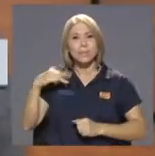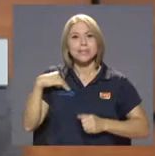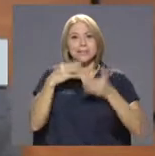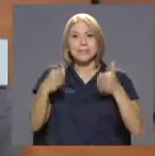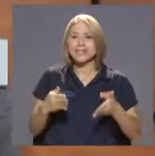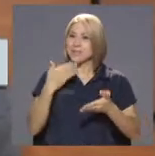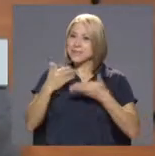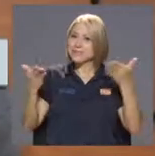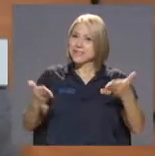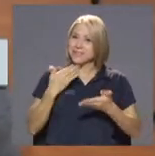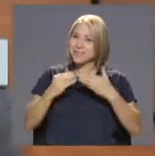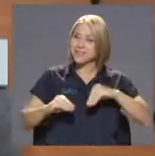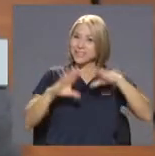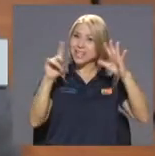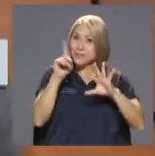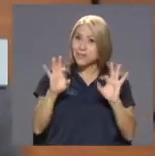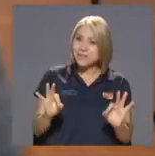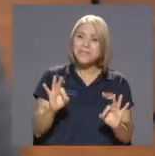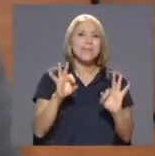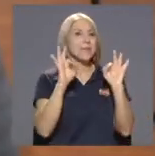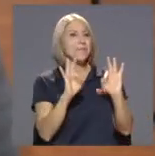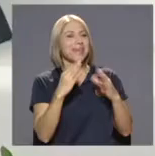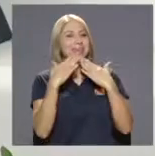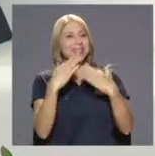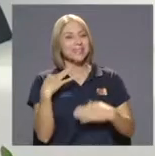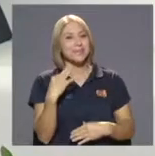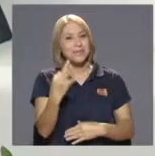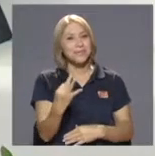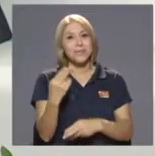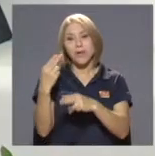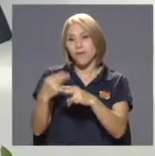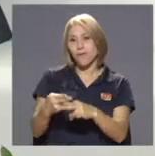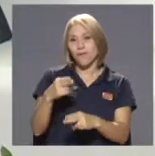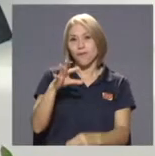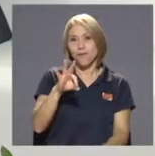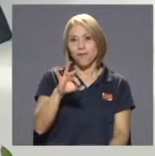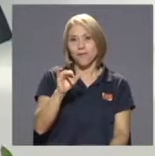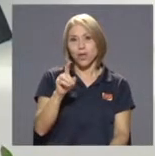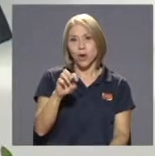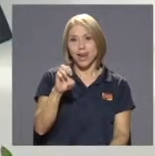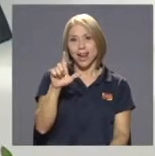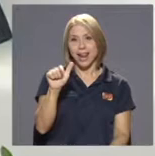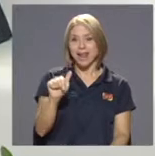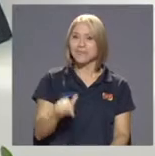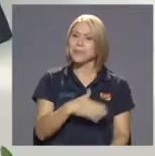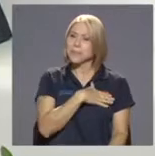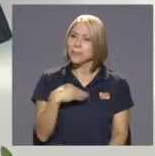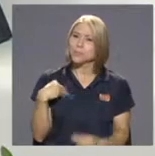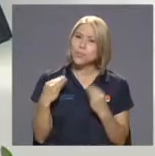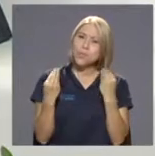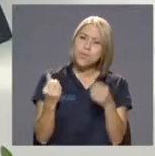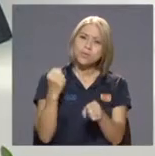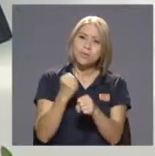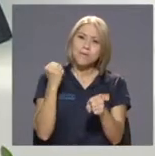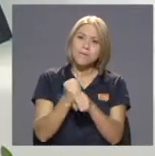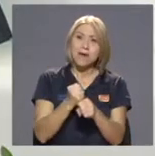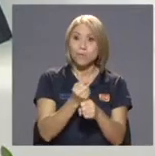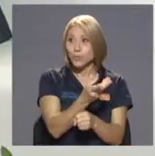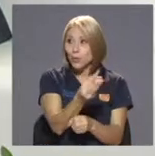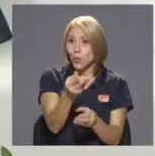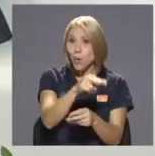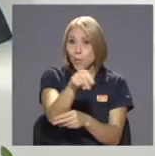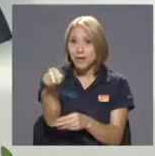¿cómo le va? Muy bien, usted, muchísimas gracias por la invitación. Doña Fiorella, me gustó mucho el trabajo que hicieron los compañeros de producción porque